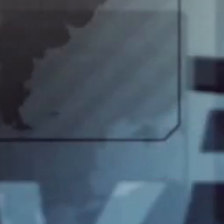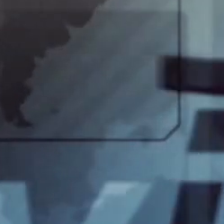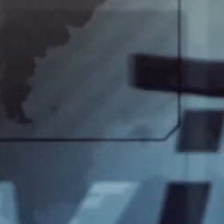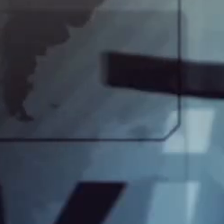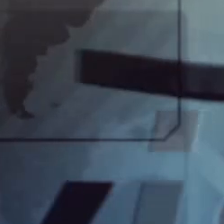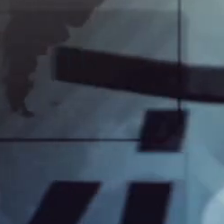ch